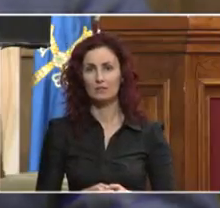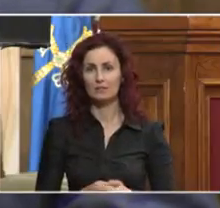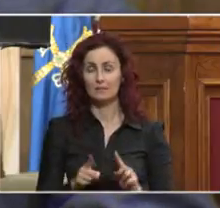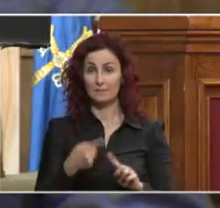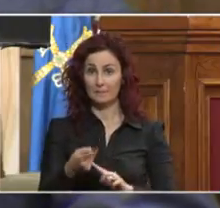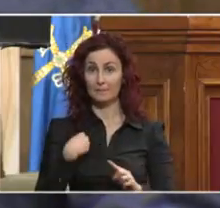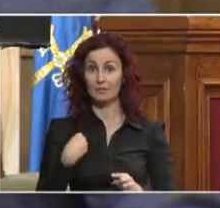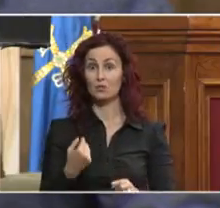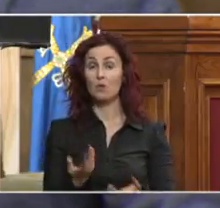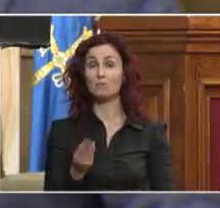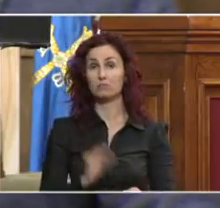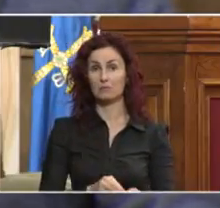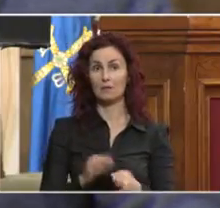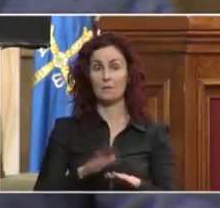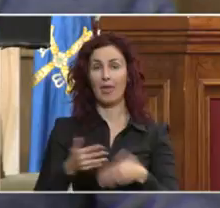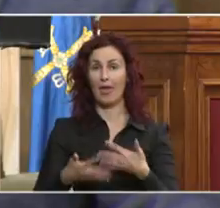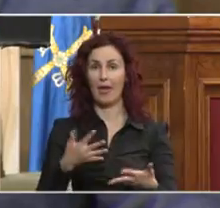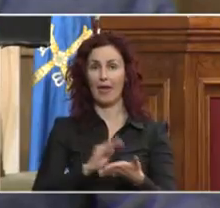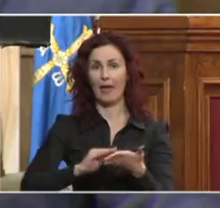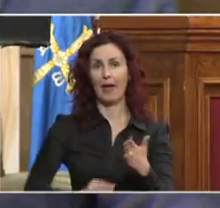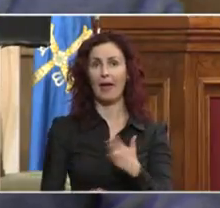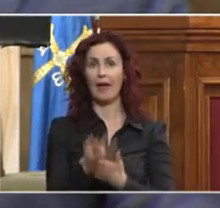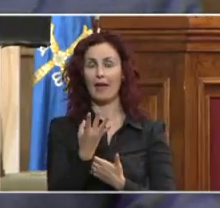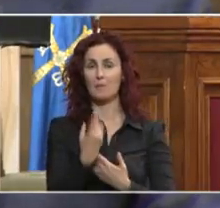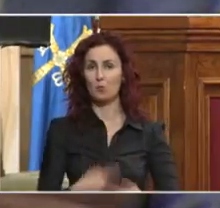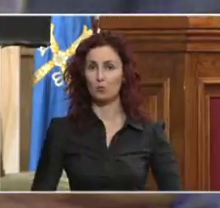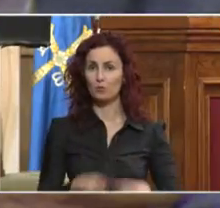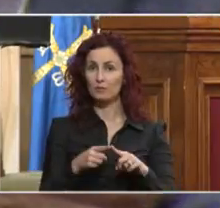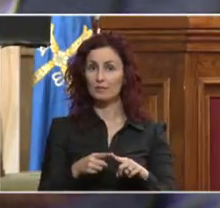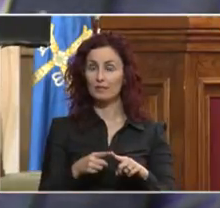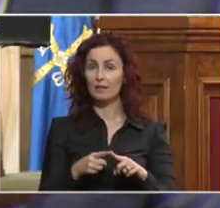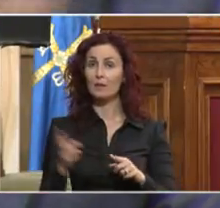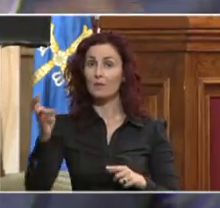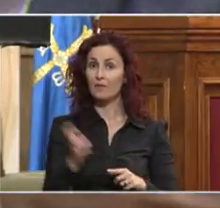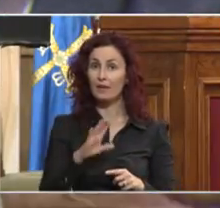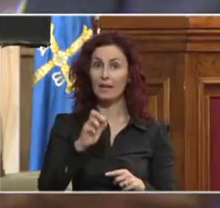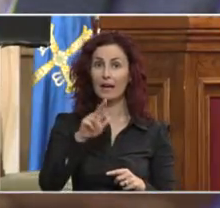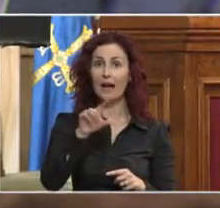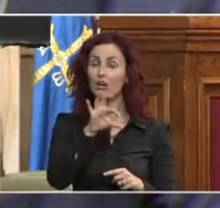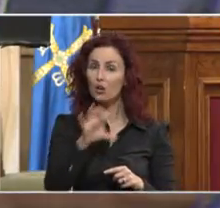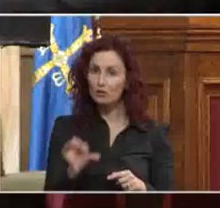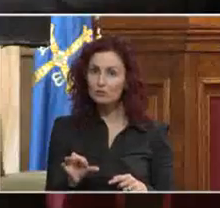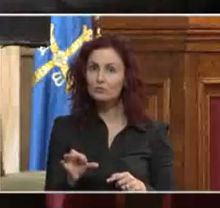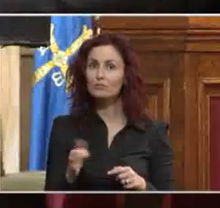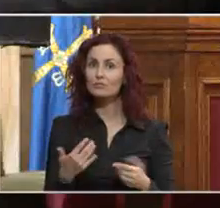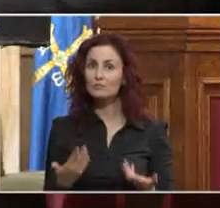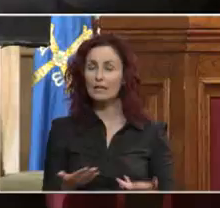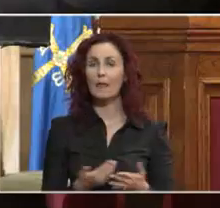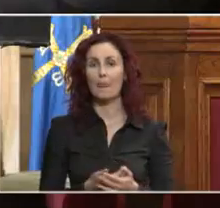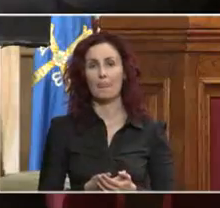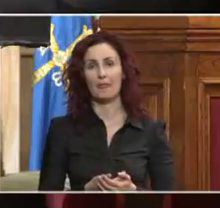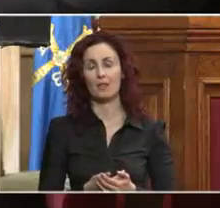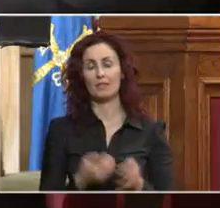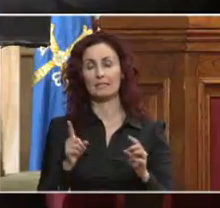Luego me incluí yo como compositor, luego entró Carlos, después de haber estado en iMusicisti, entró también